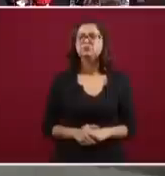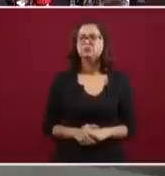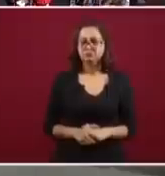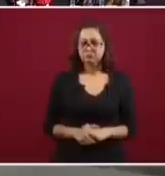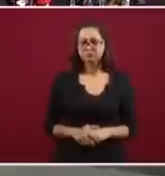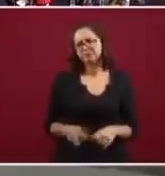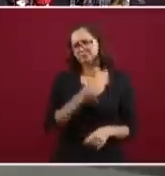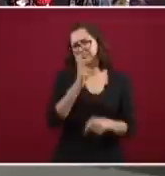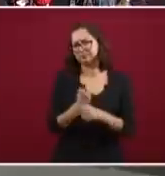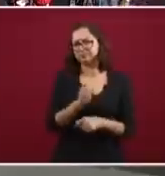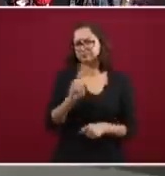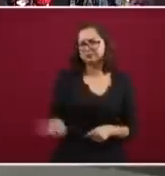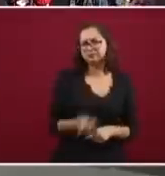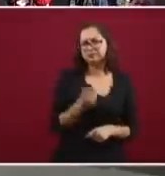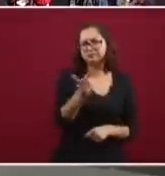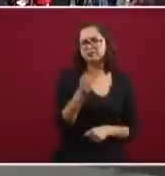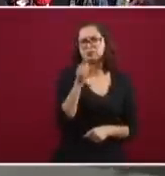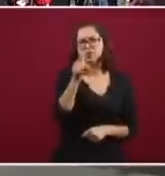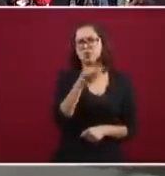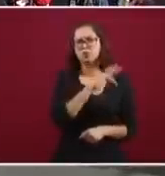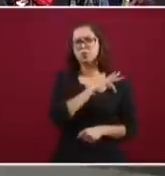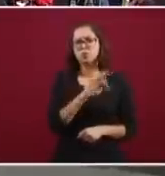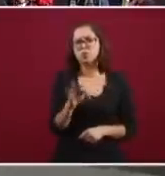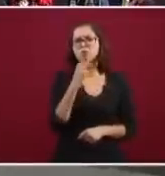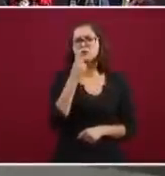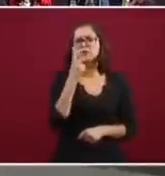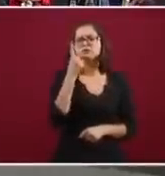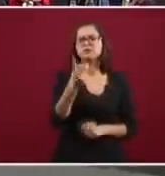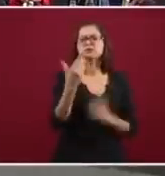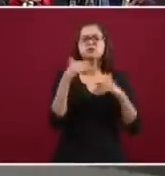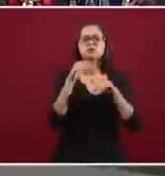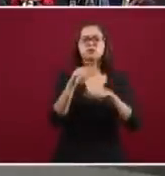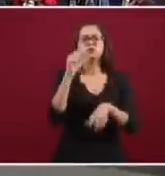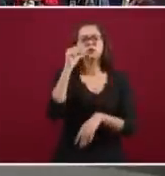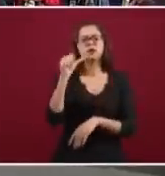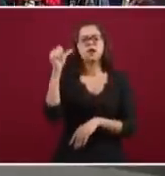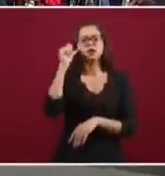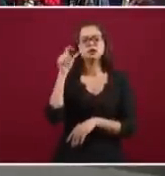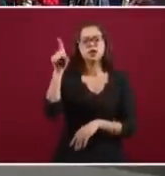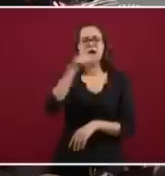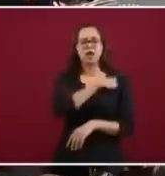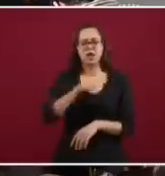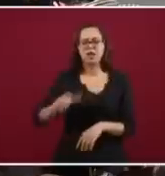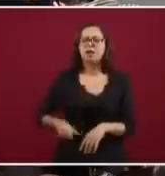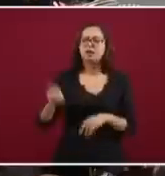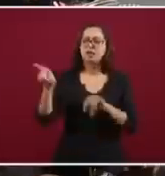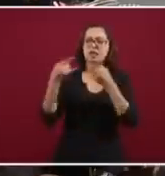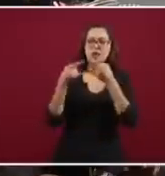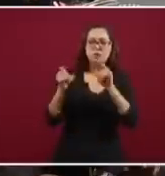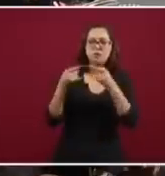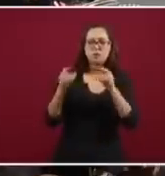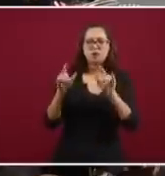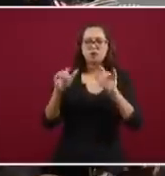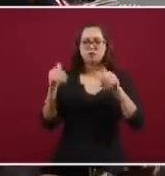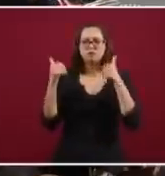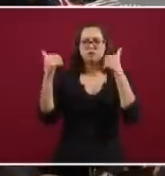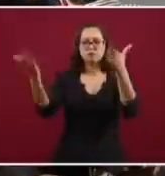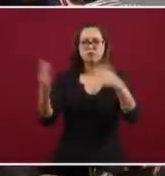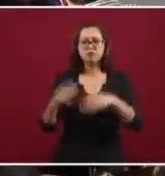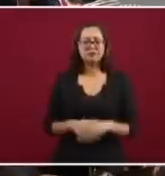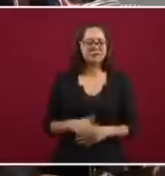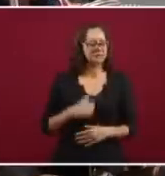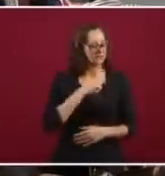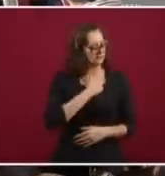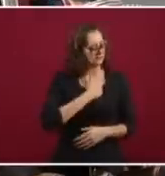Segunda pregunta, señor presidente, si nos puede hacer algún comentario acerca de lo que pasó ayer con los alcaldes en la puerta del Palacio Nacional. Muy lamentable,